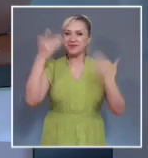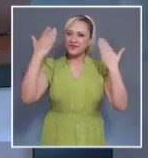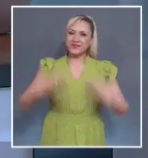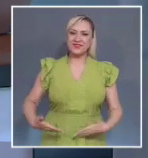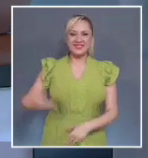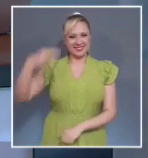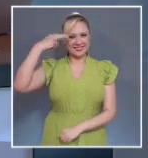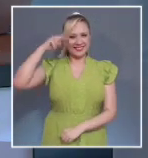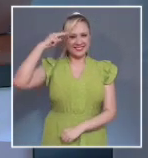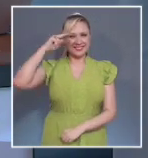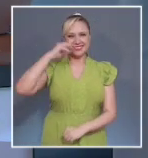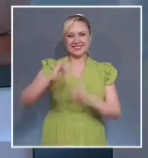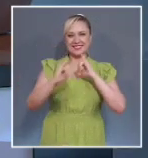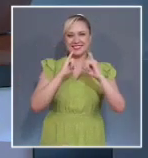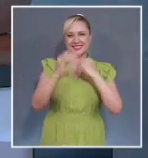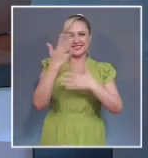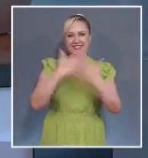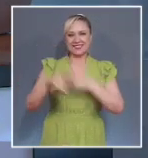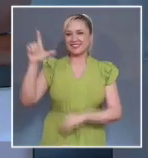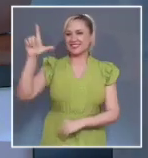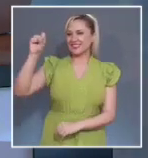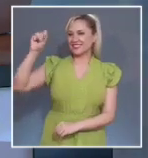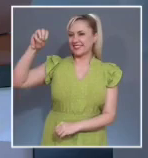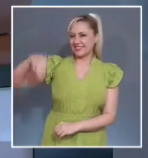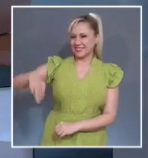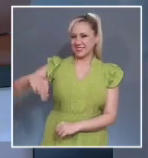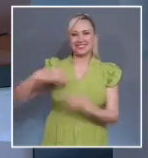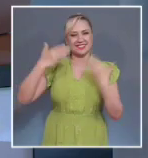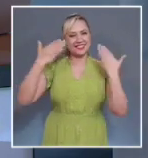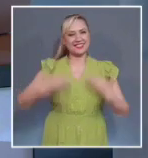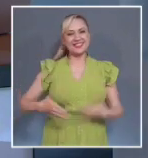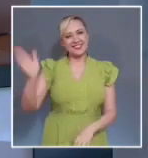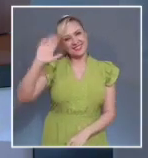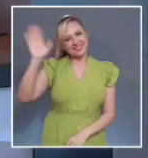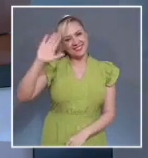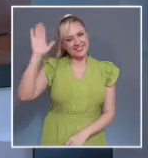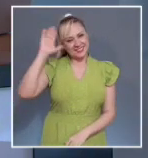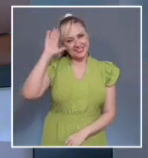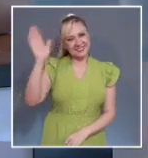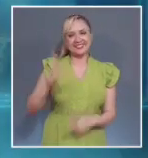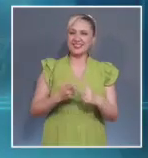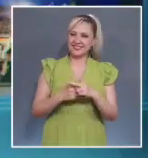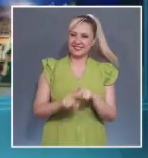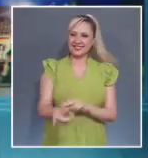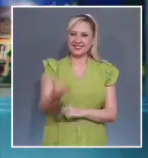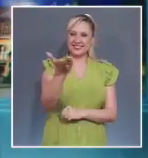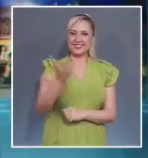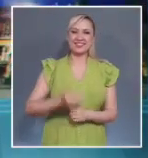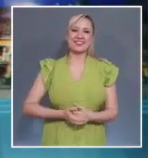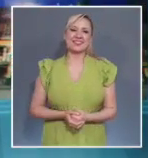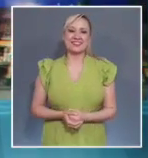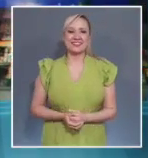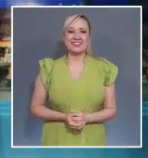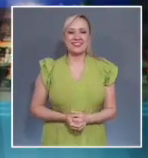la interpretación de lengua de señas mexicana. Hola Nidia, comenzamos.